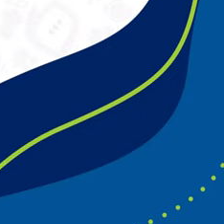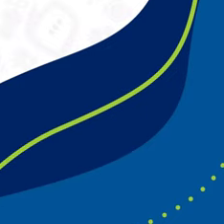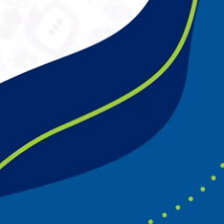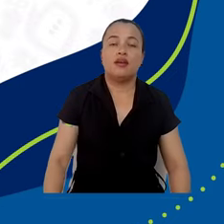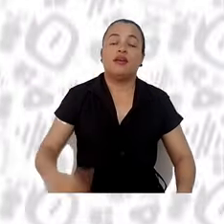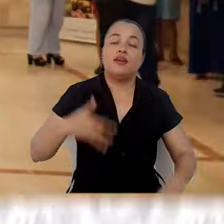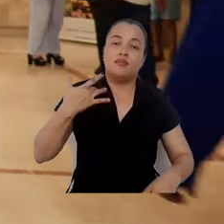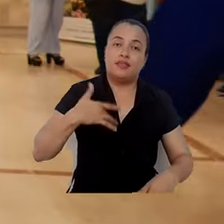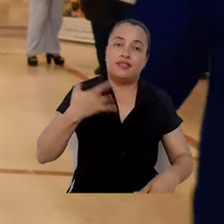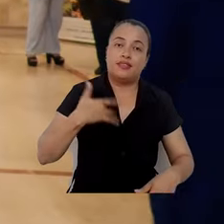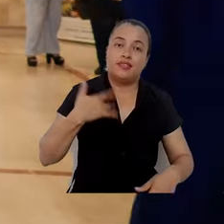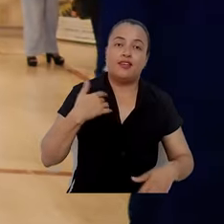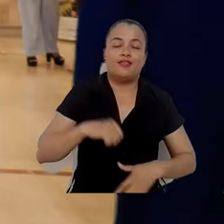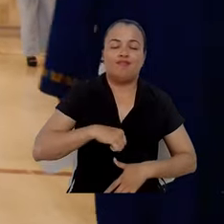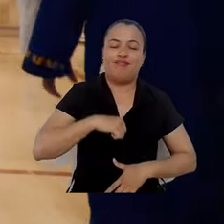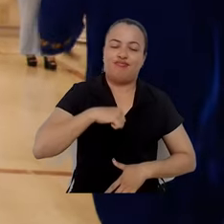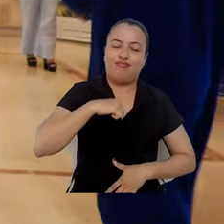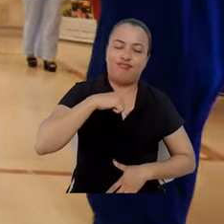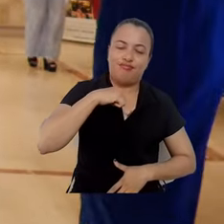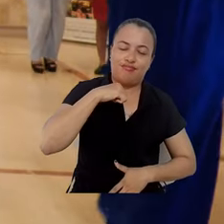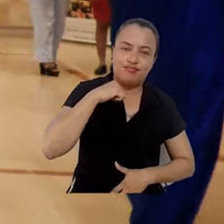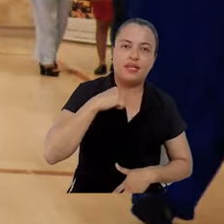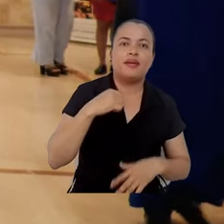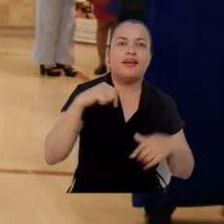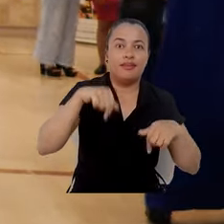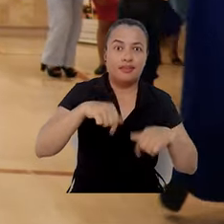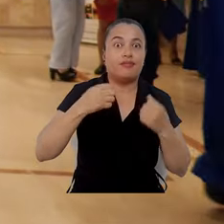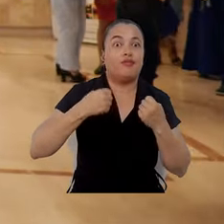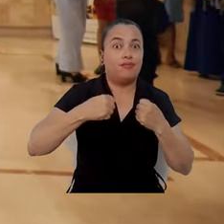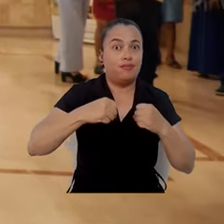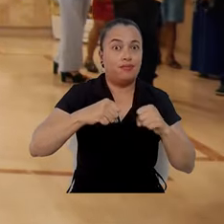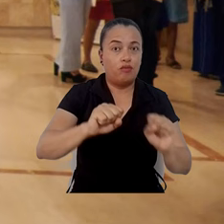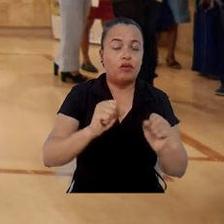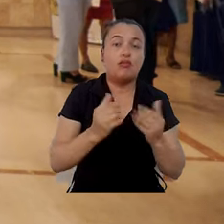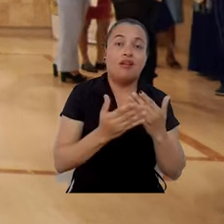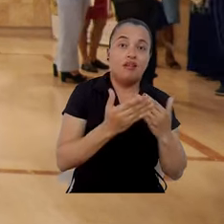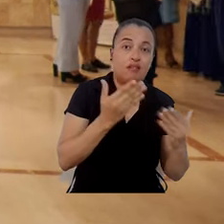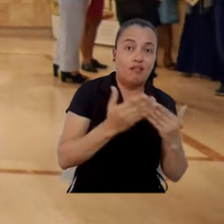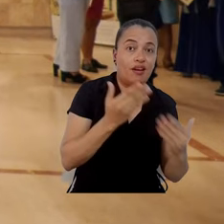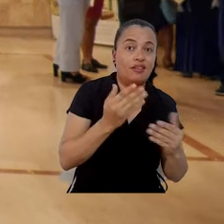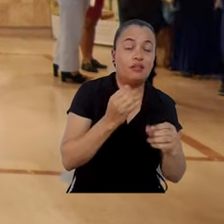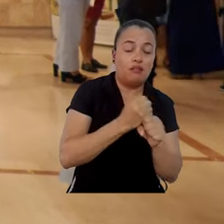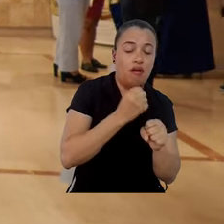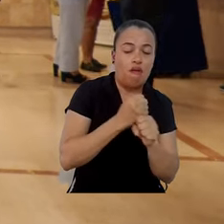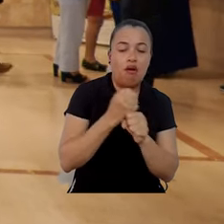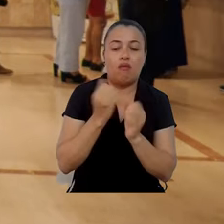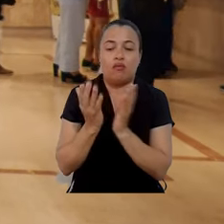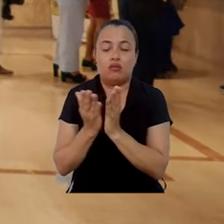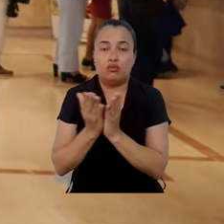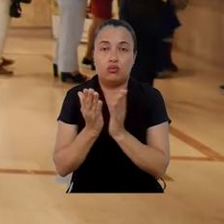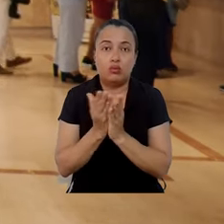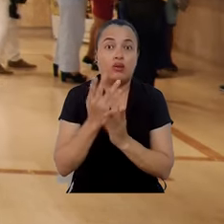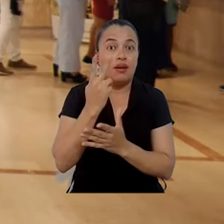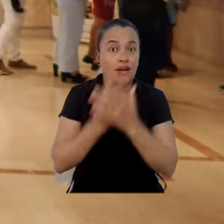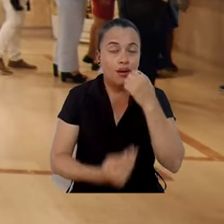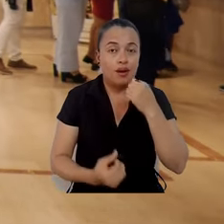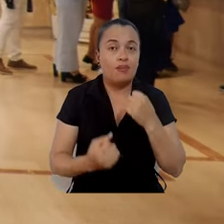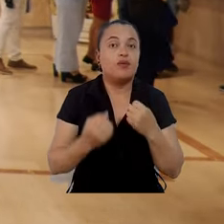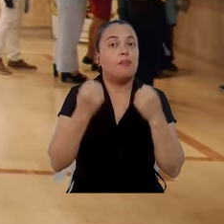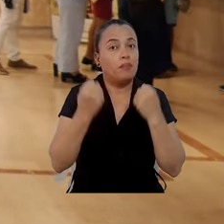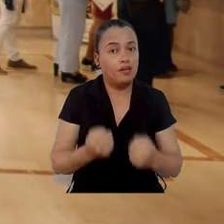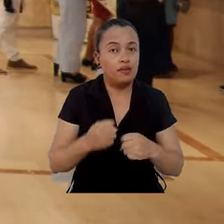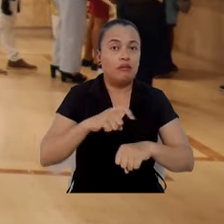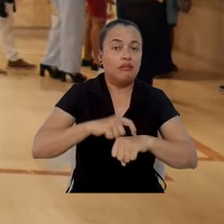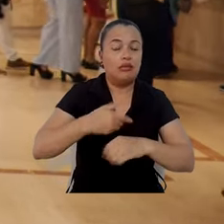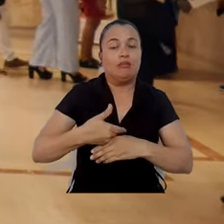continua me siento muy orgulloso ha sido un esfuerzo porque obviamente estudiar